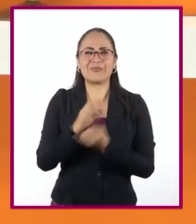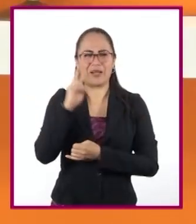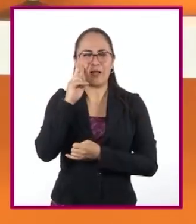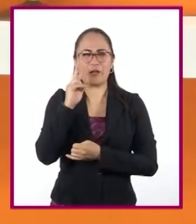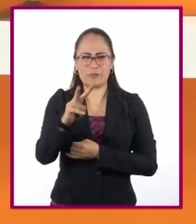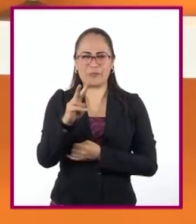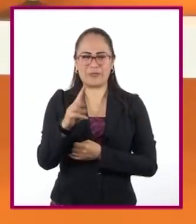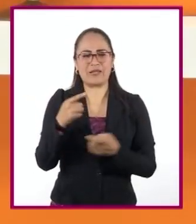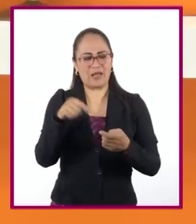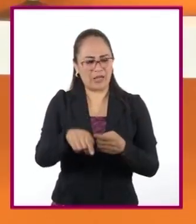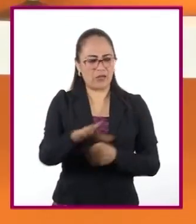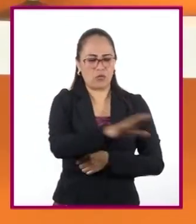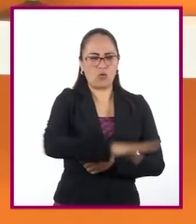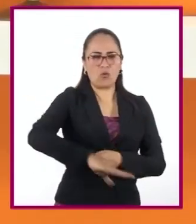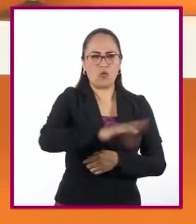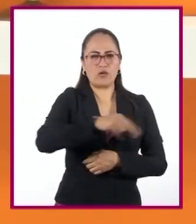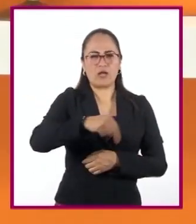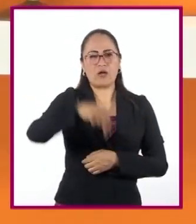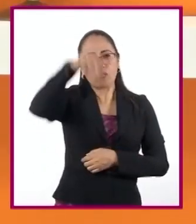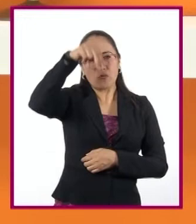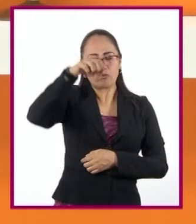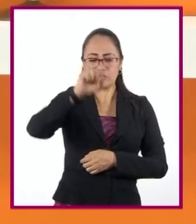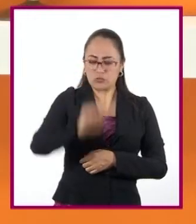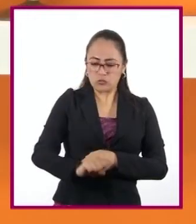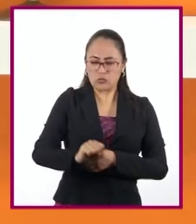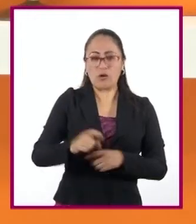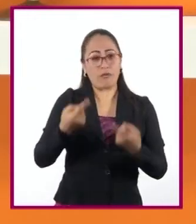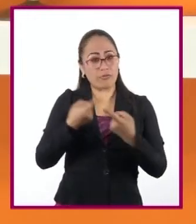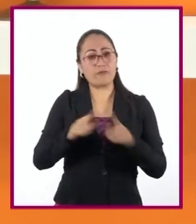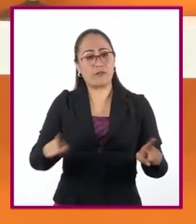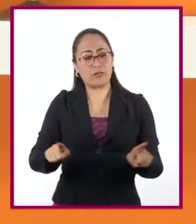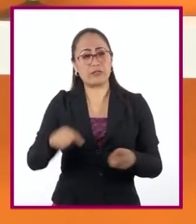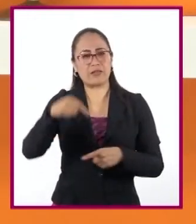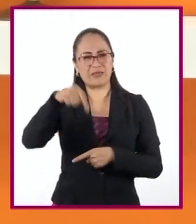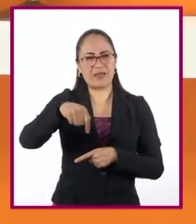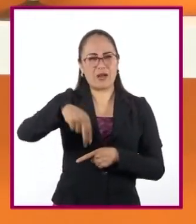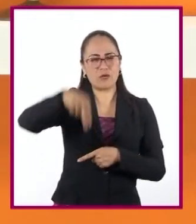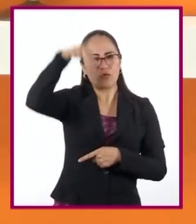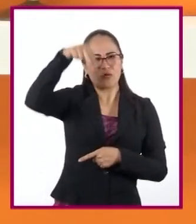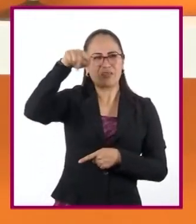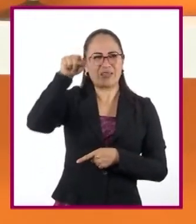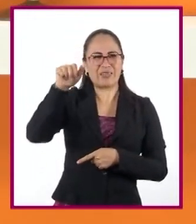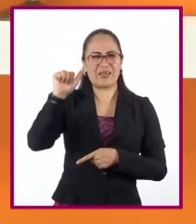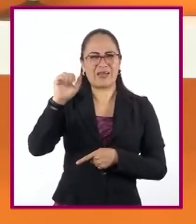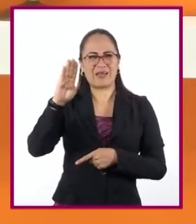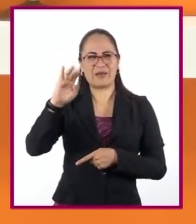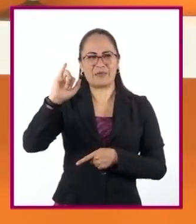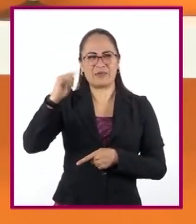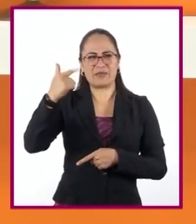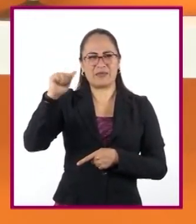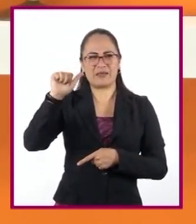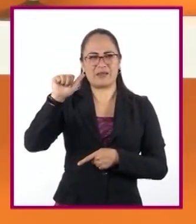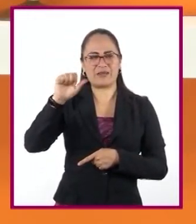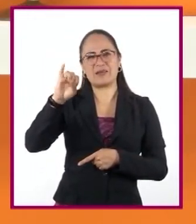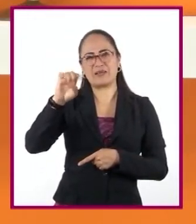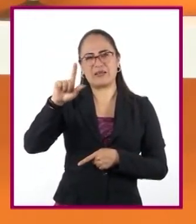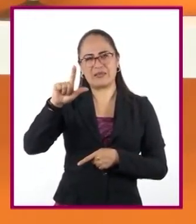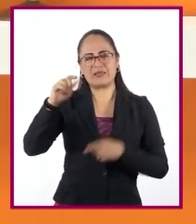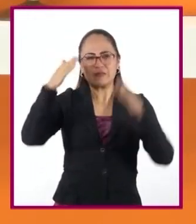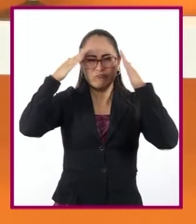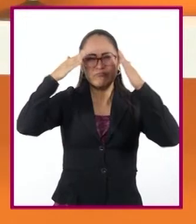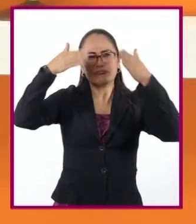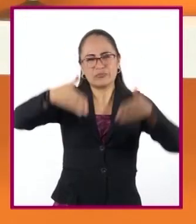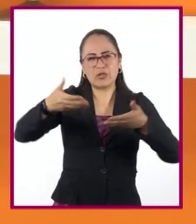diferencias entre las colonias del norte y sur. Las colonias del norte, donde vivía Abigail y su familia, se dedicaron principalmente